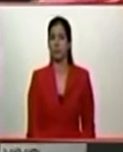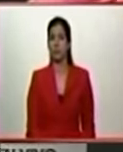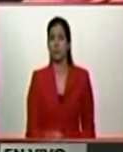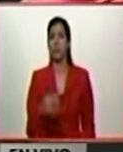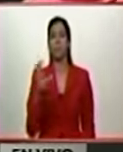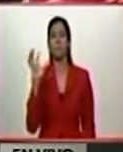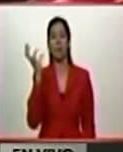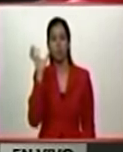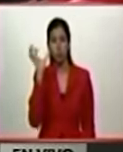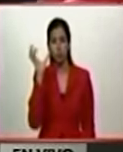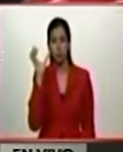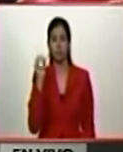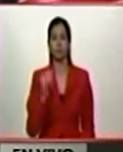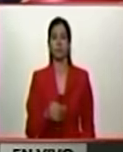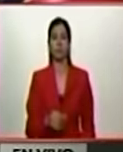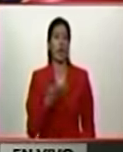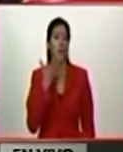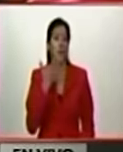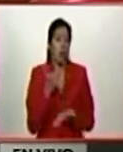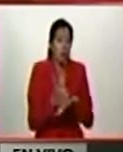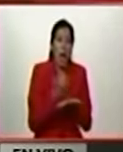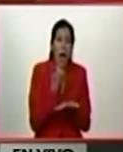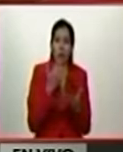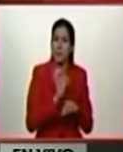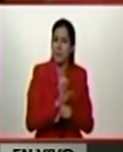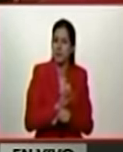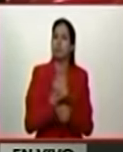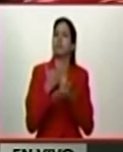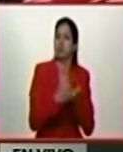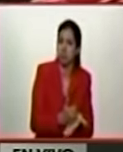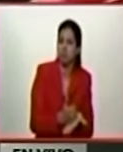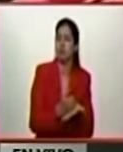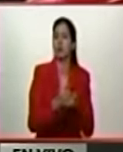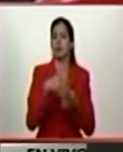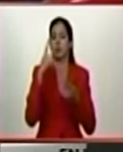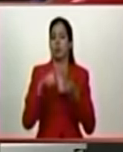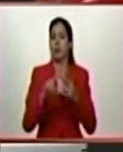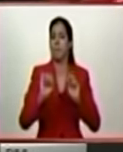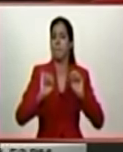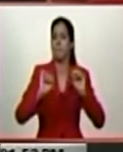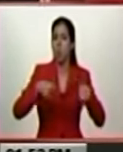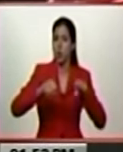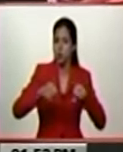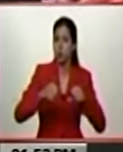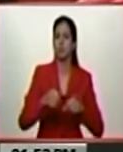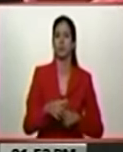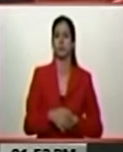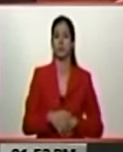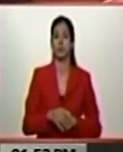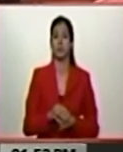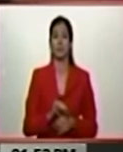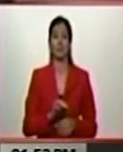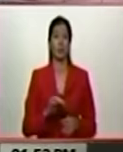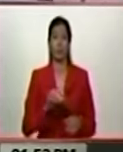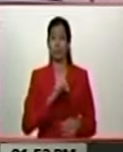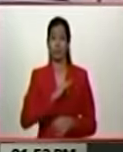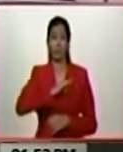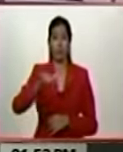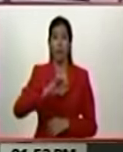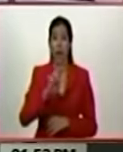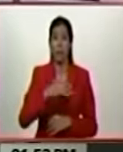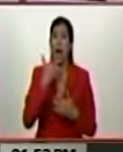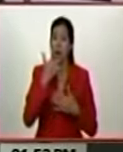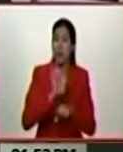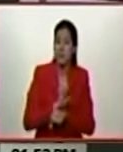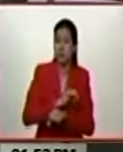patrulla para primeros auxilios, de motos para atender rápidamente ante situaciones de